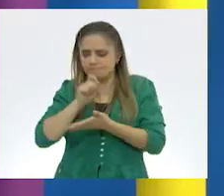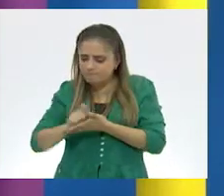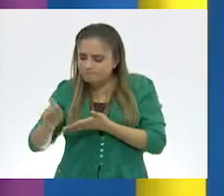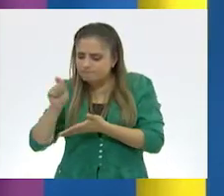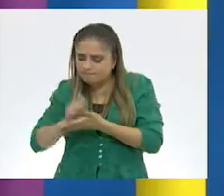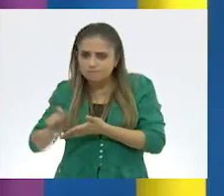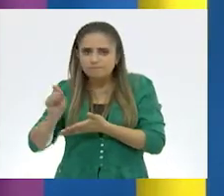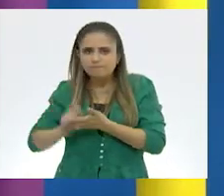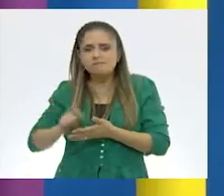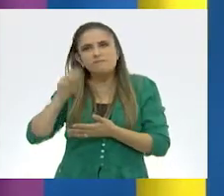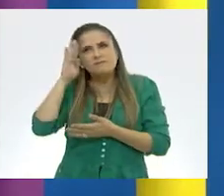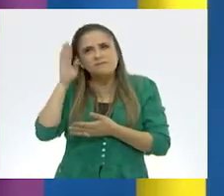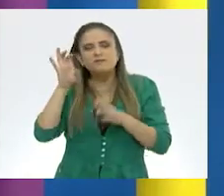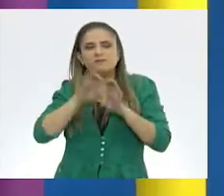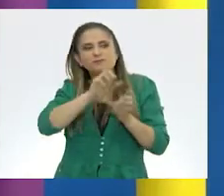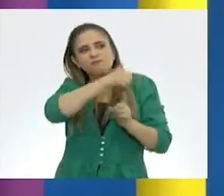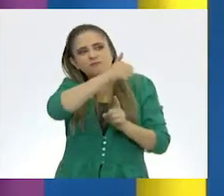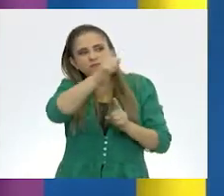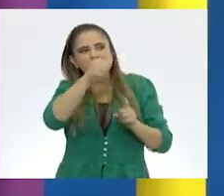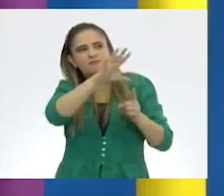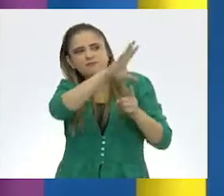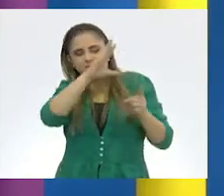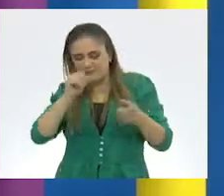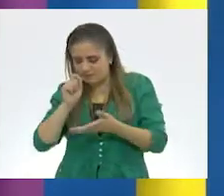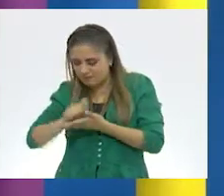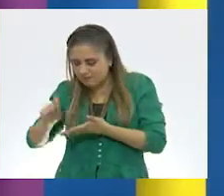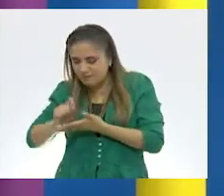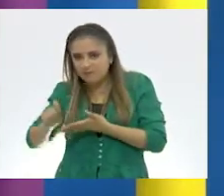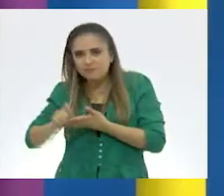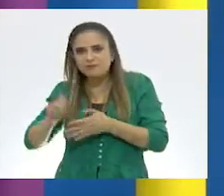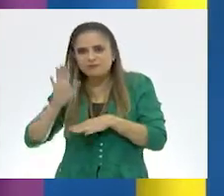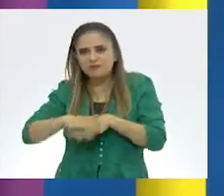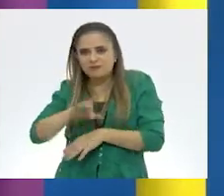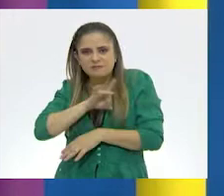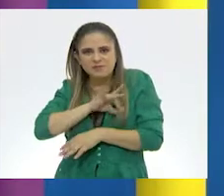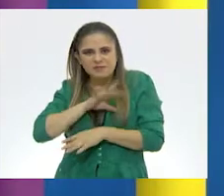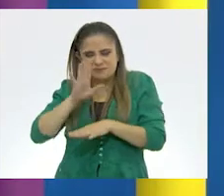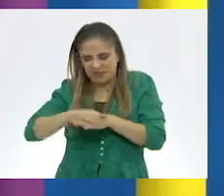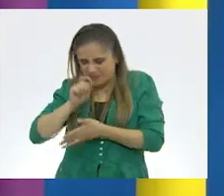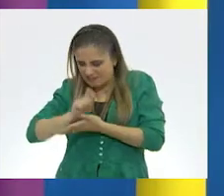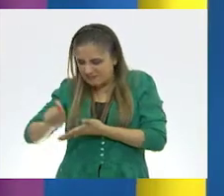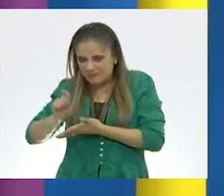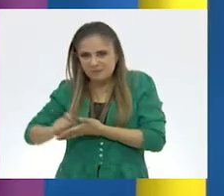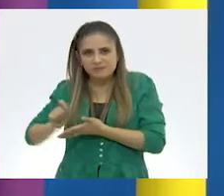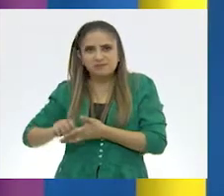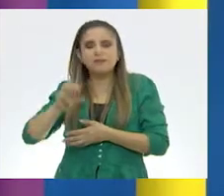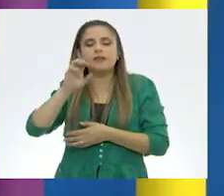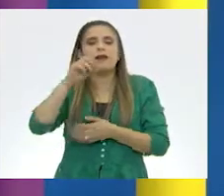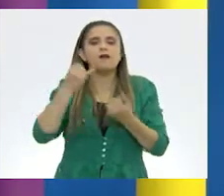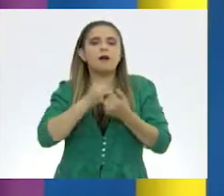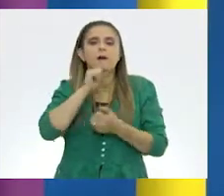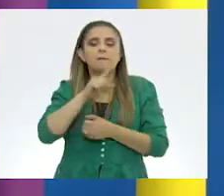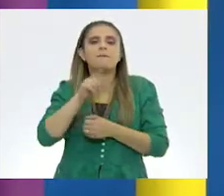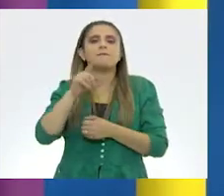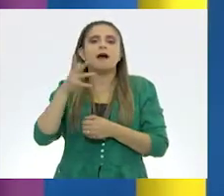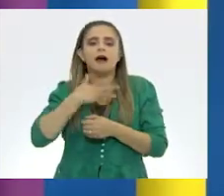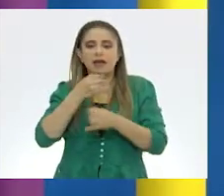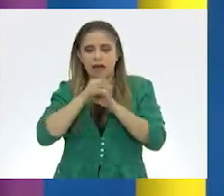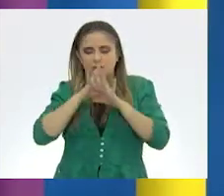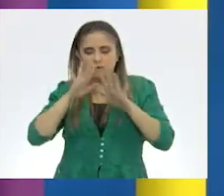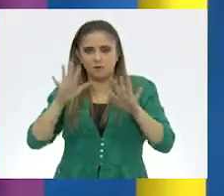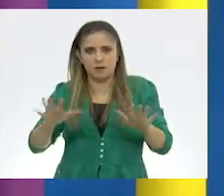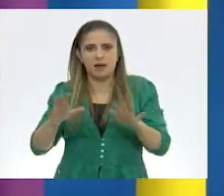apoyadas en diversas estrategias narrativas, siendo una de ellas la elipsis, es decir, los vacíos de